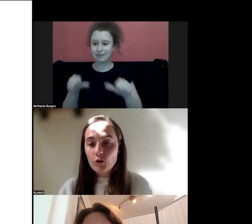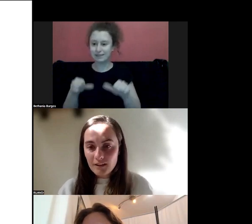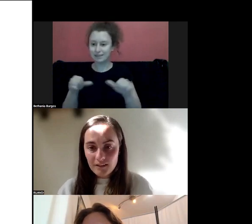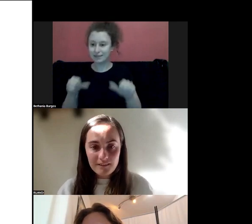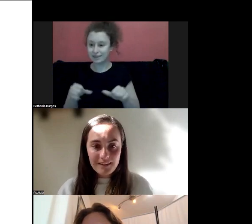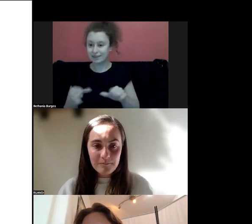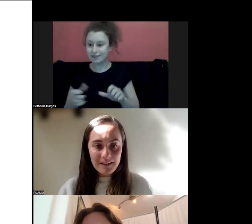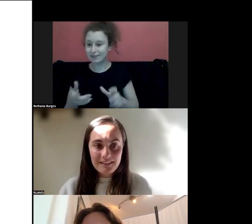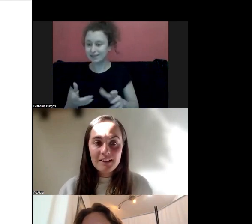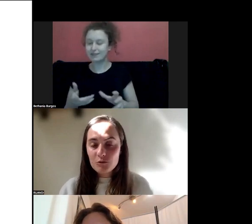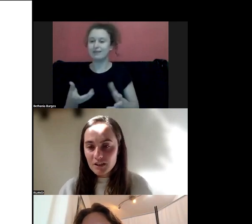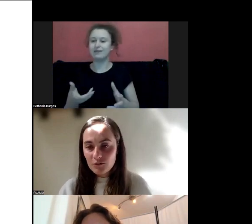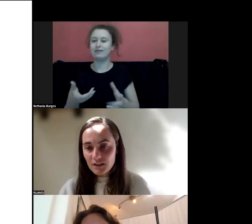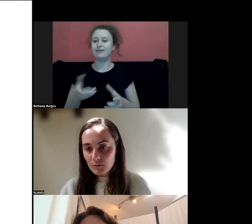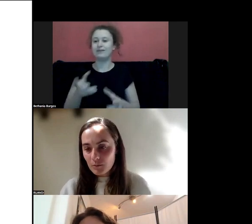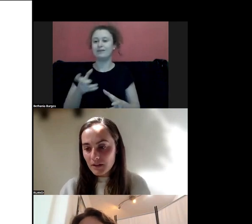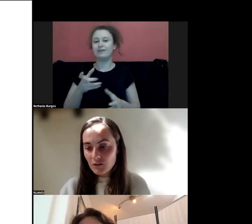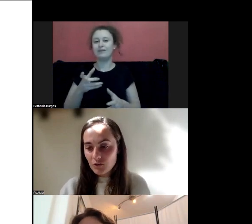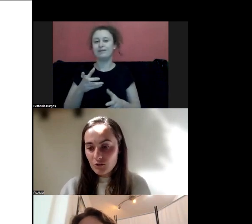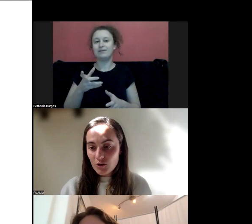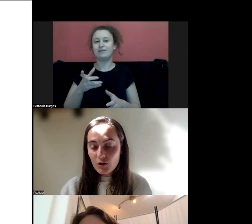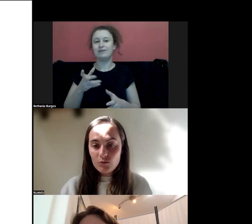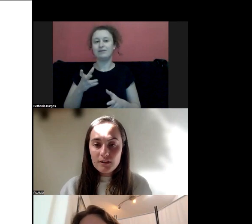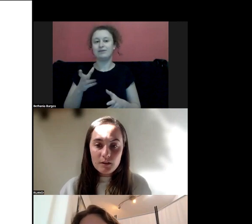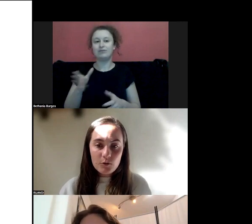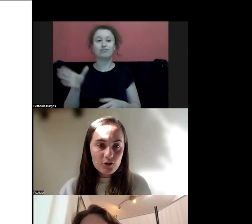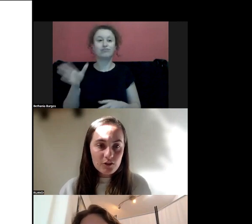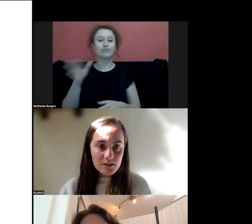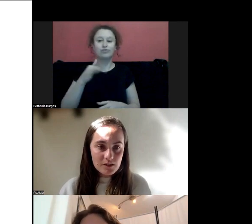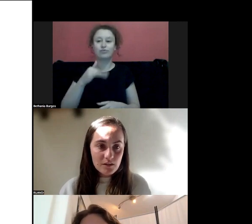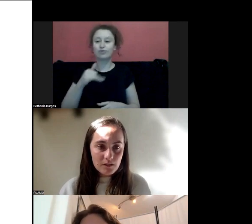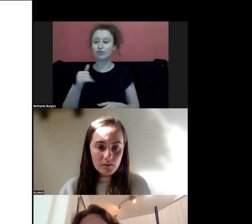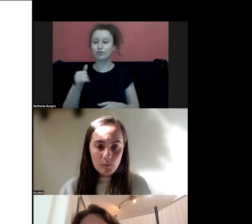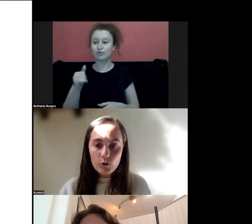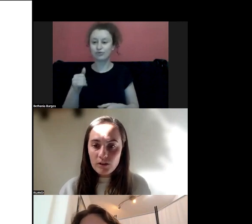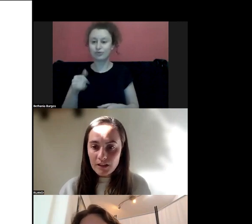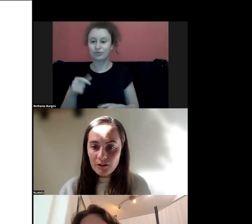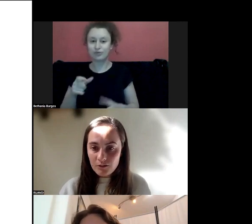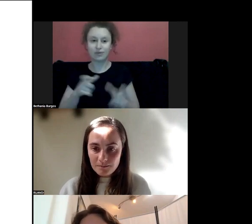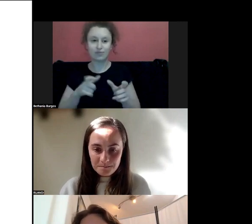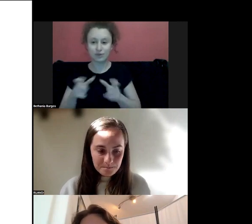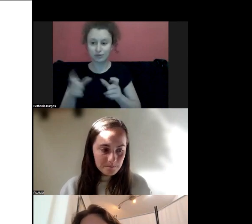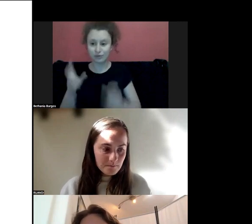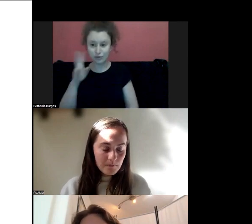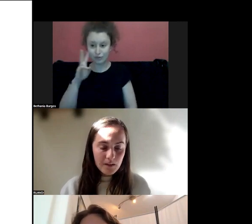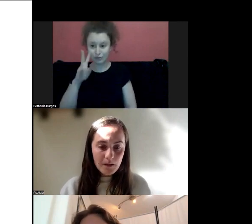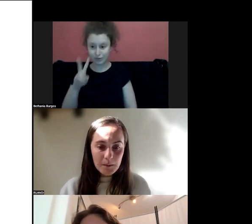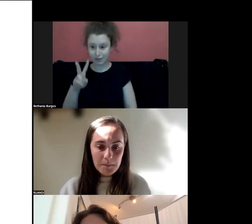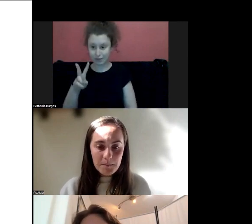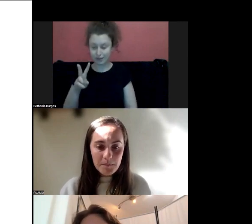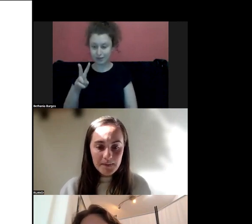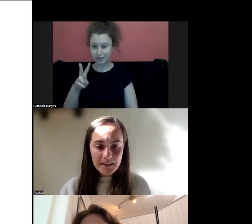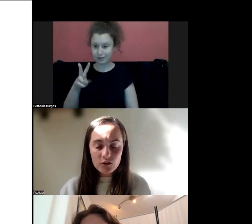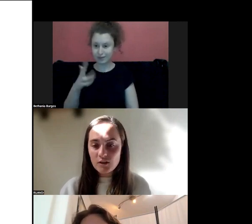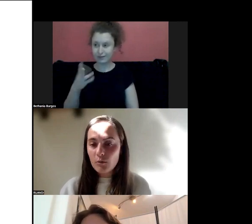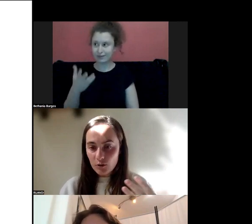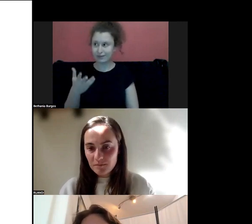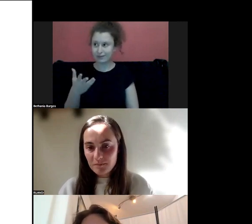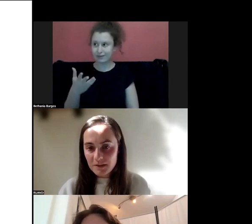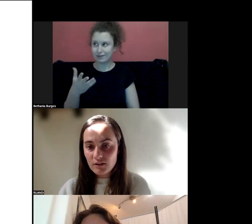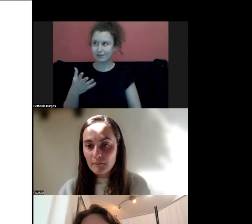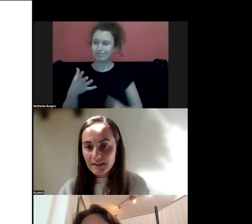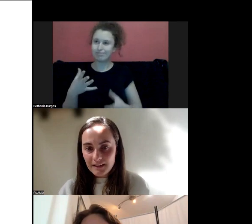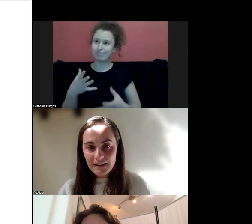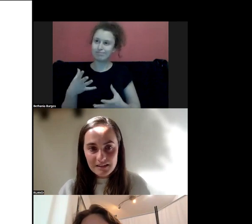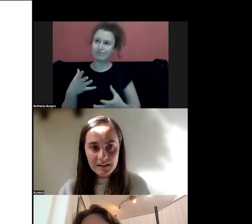a todos los que están escuchando en este momento un testimonio que es muy rico. Y entonces,